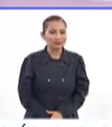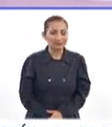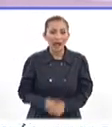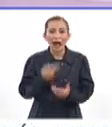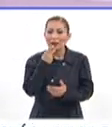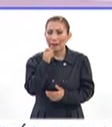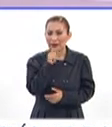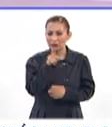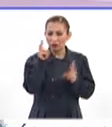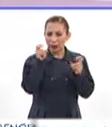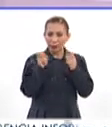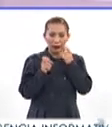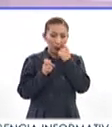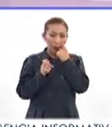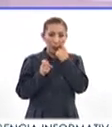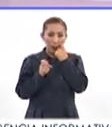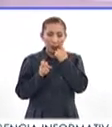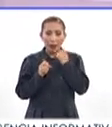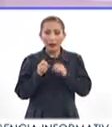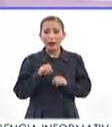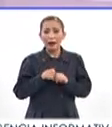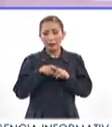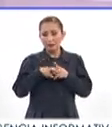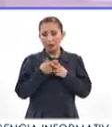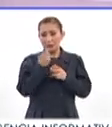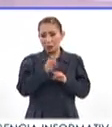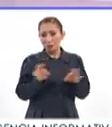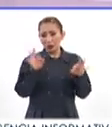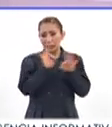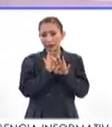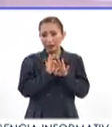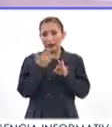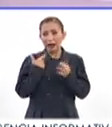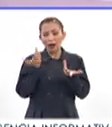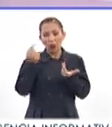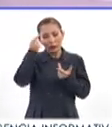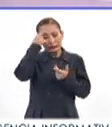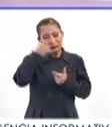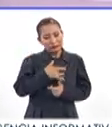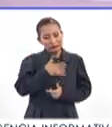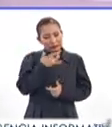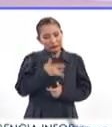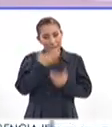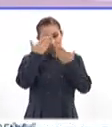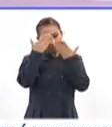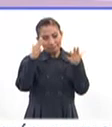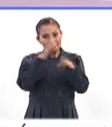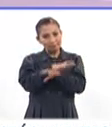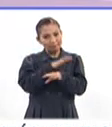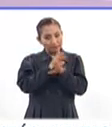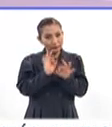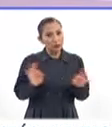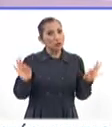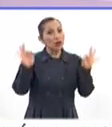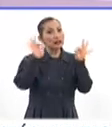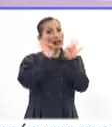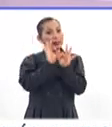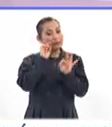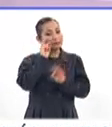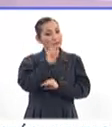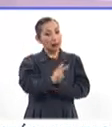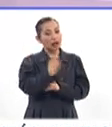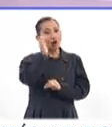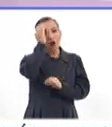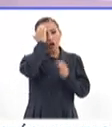a hablar sobre este tema, vamos a iniciar sobre este importantísimo tema, la concientización de la importancia